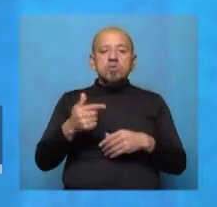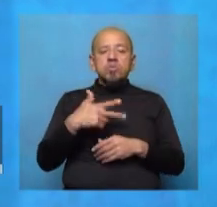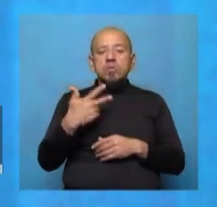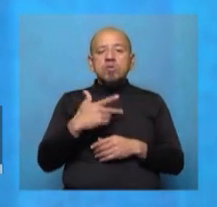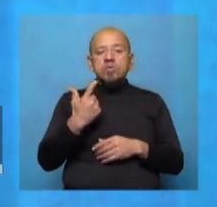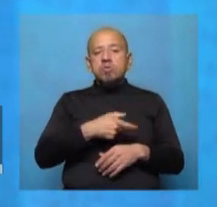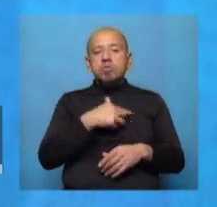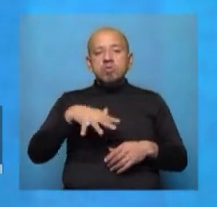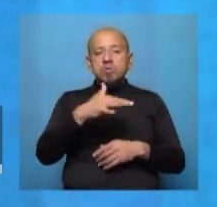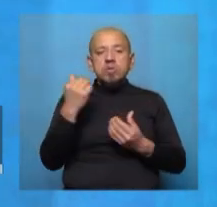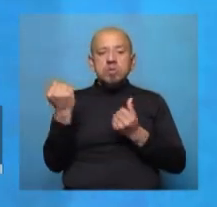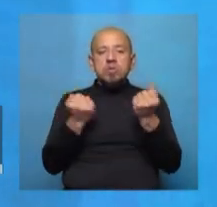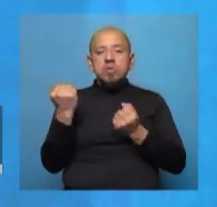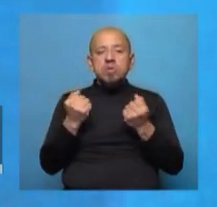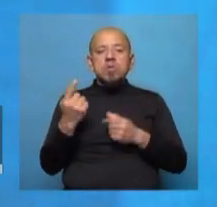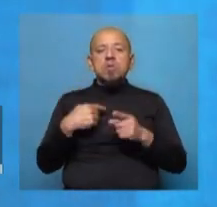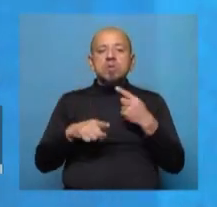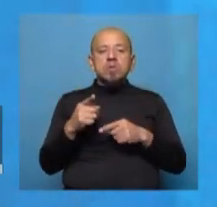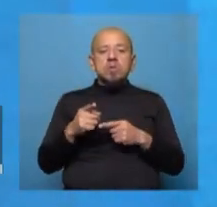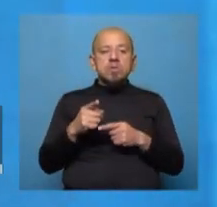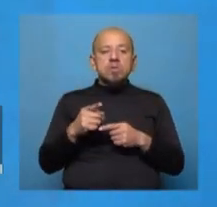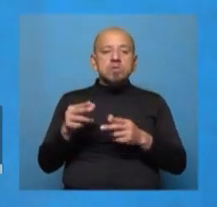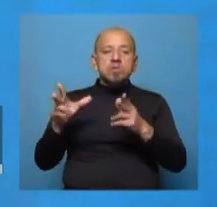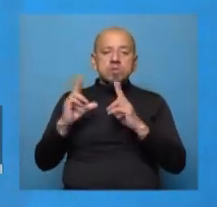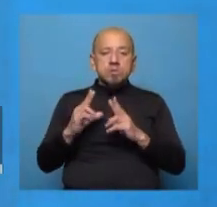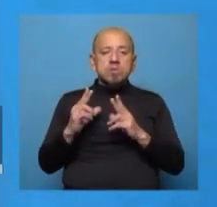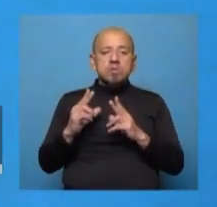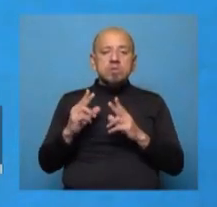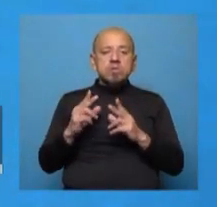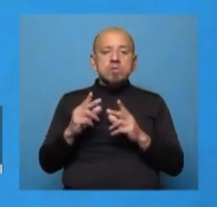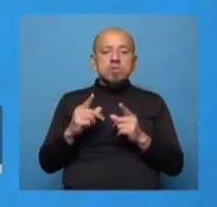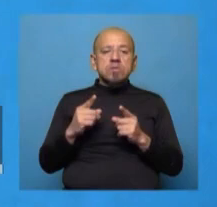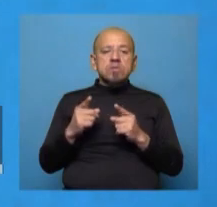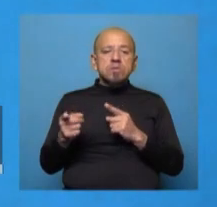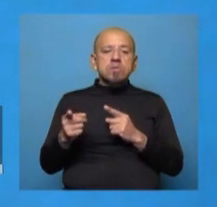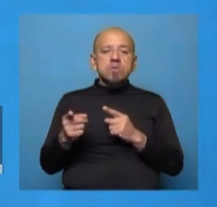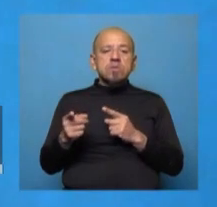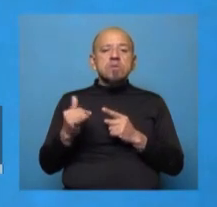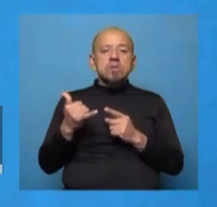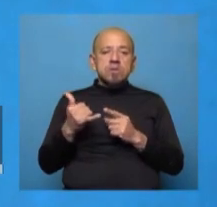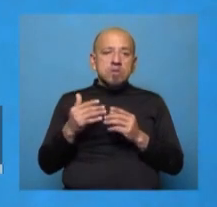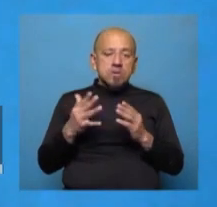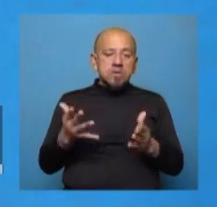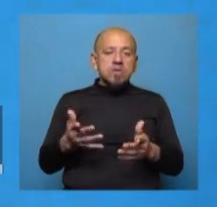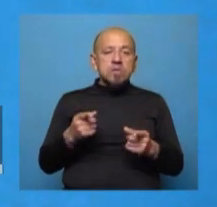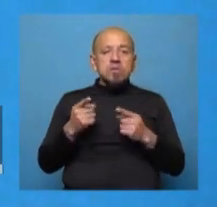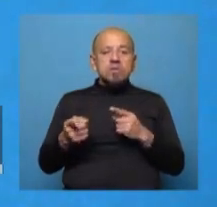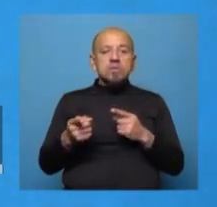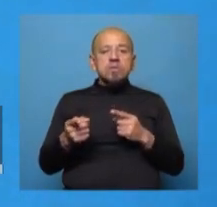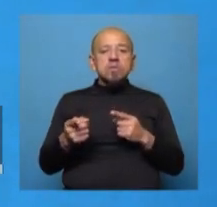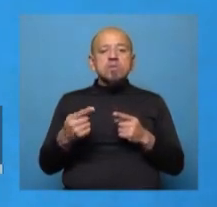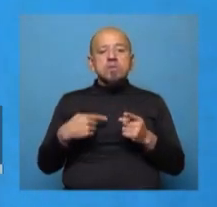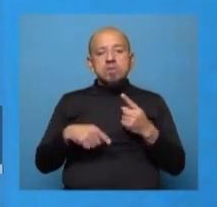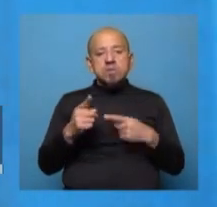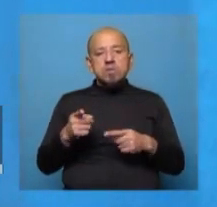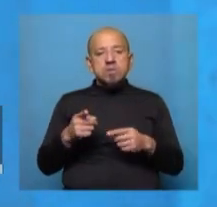político económico Entonces esto que decís tú tiene que ver con con esto mismo es decir